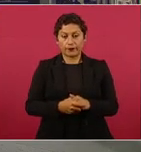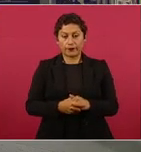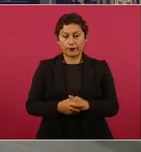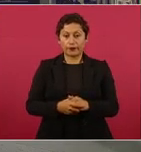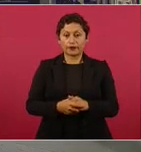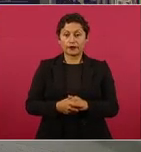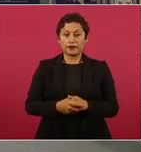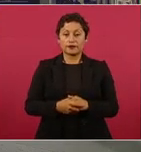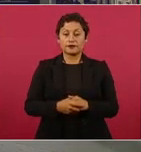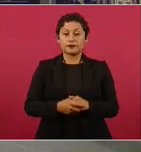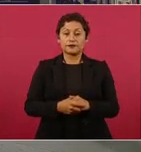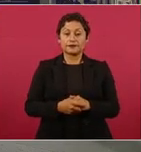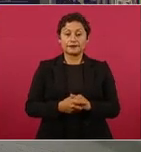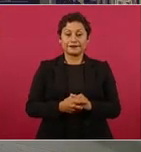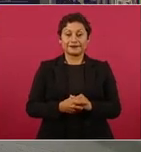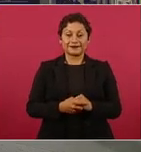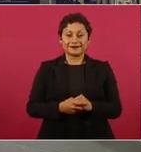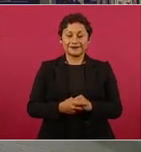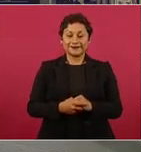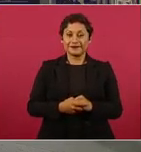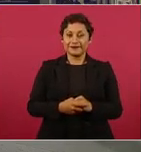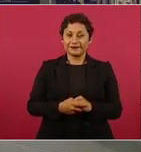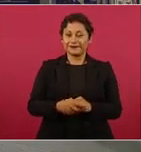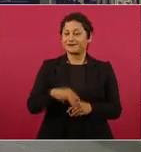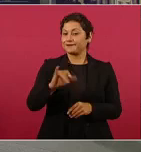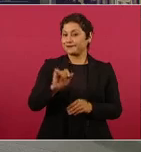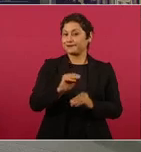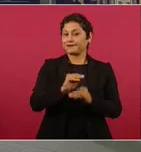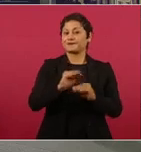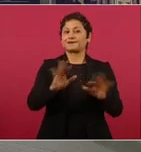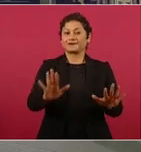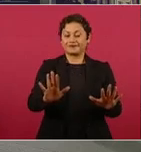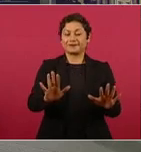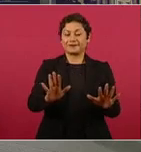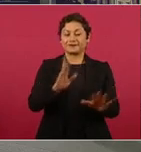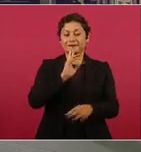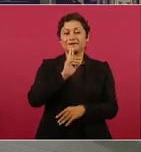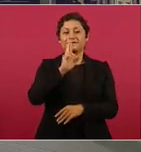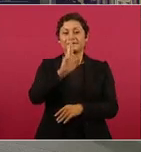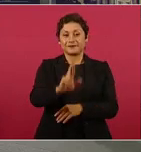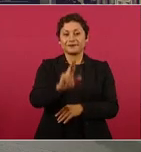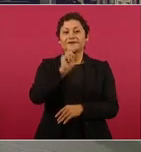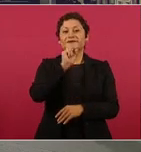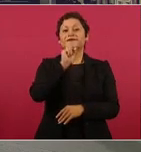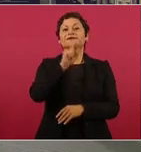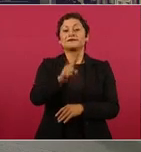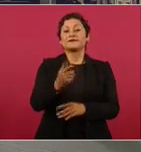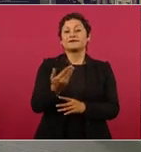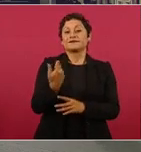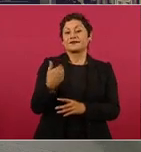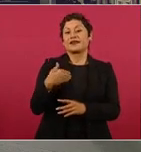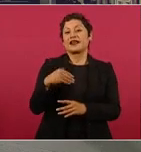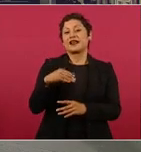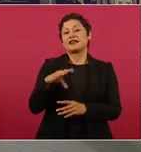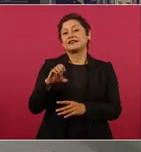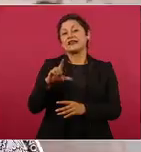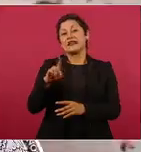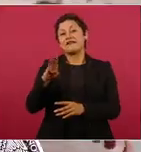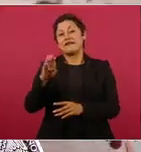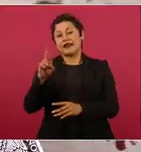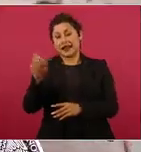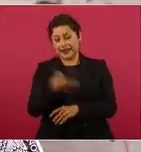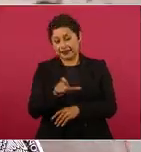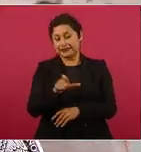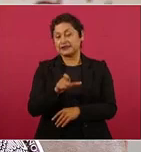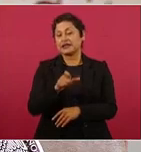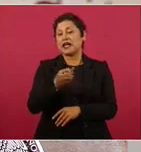Se prepara. Con mucho gusto. Y también aprovecho para complementar el tema del Celebrex. Este medicamento que